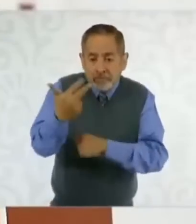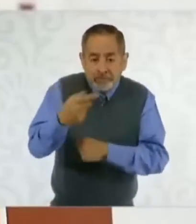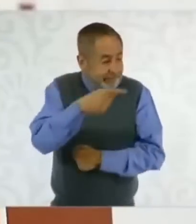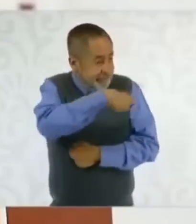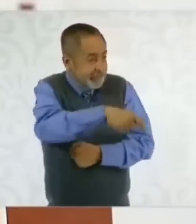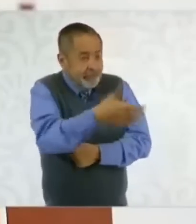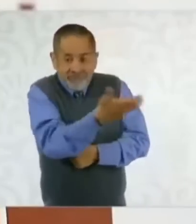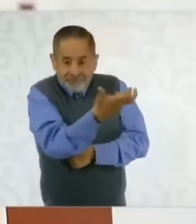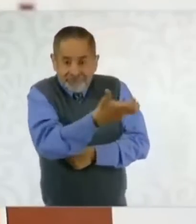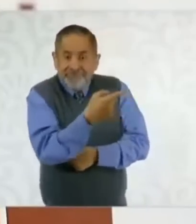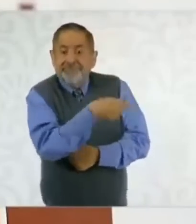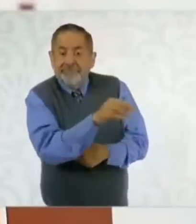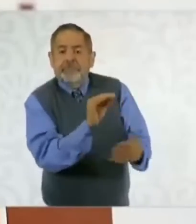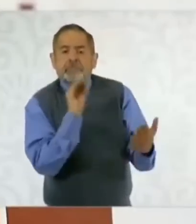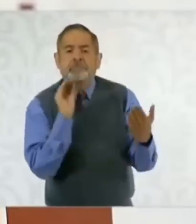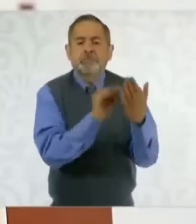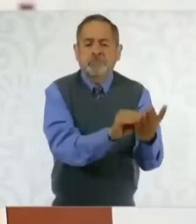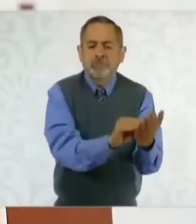Amparo.